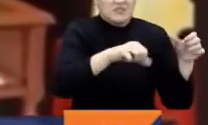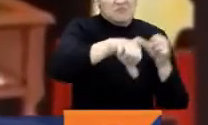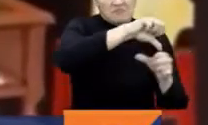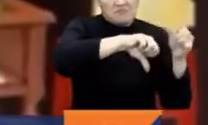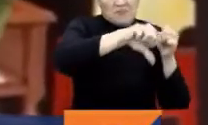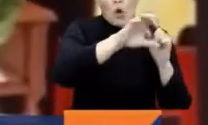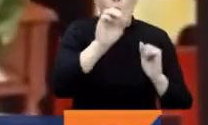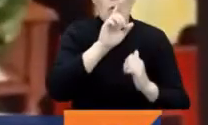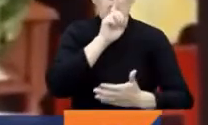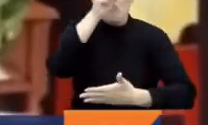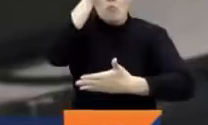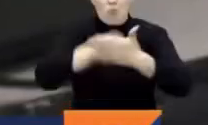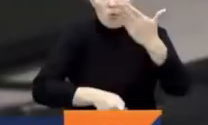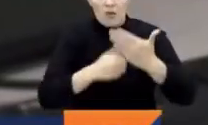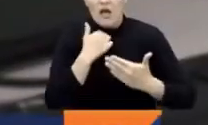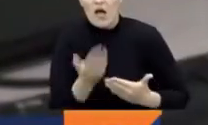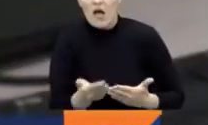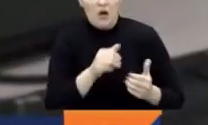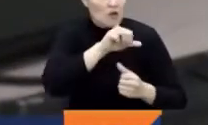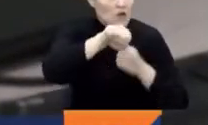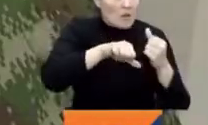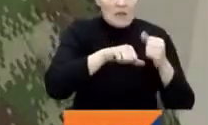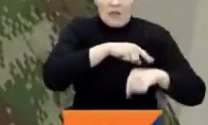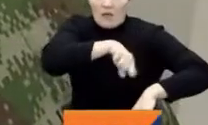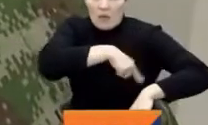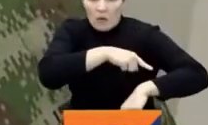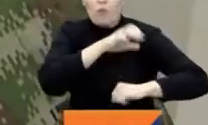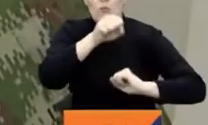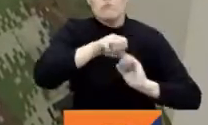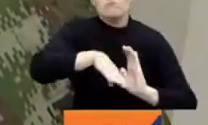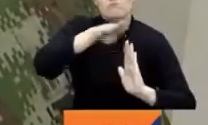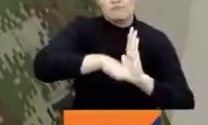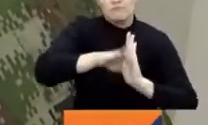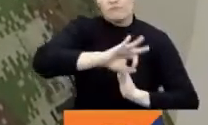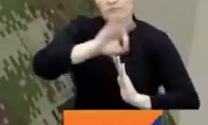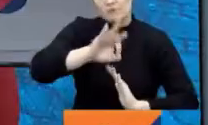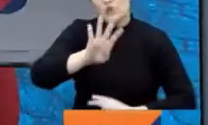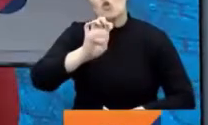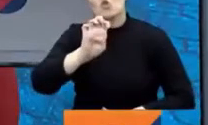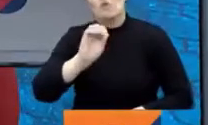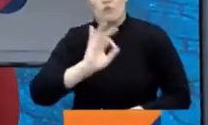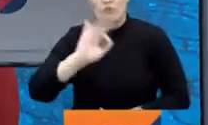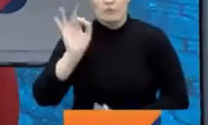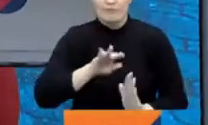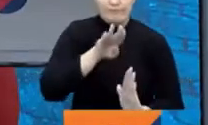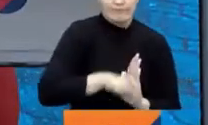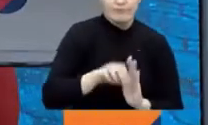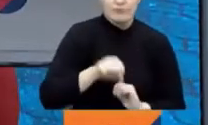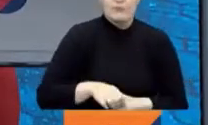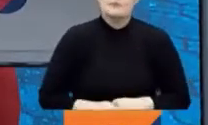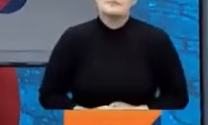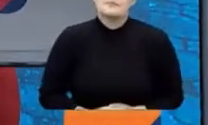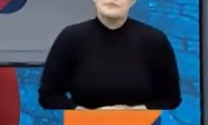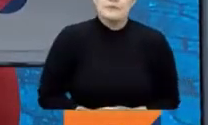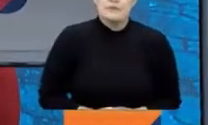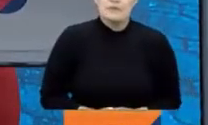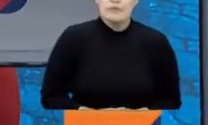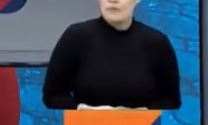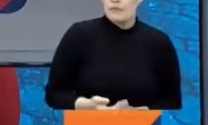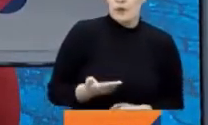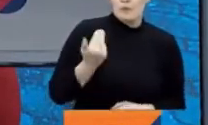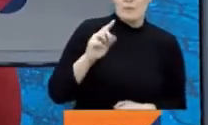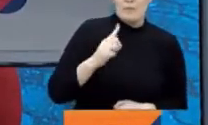multas pendientes relacionadas con el trámite pueden lograr descuentos de hasta 90%. En el primer semestre de este año,